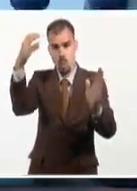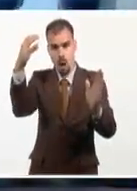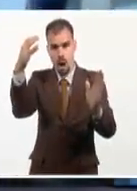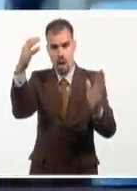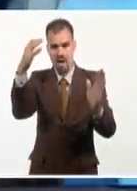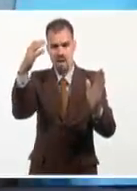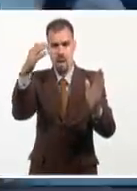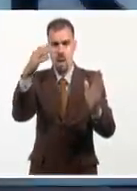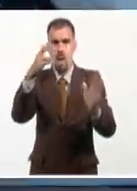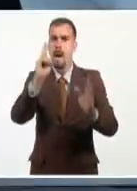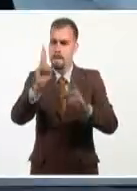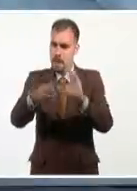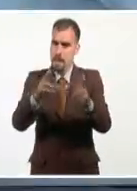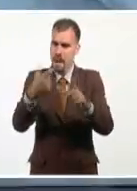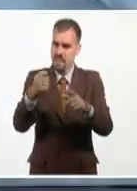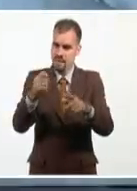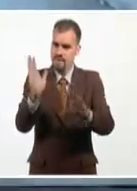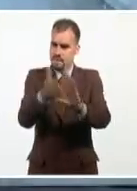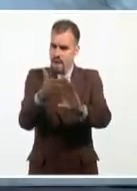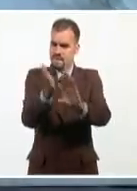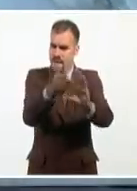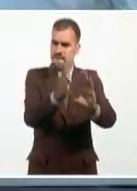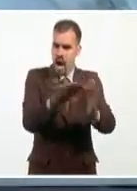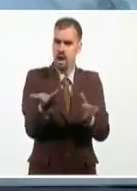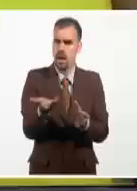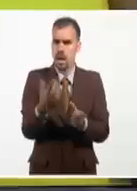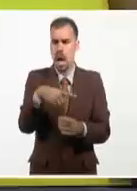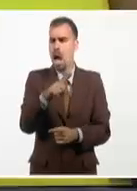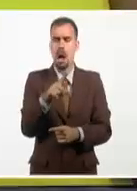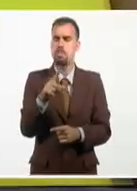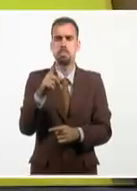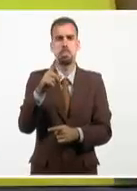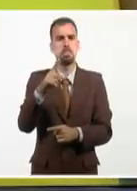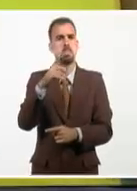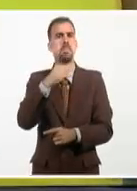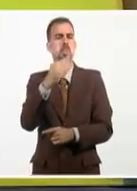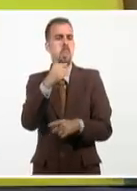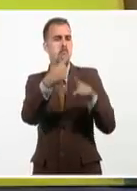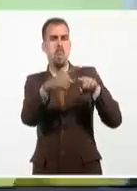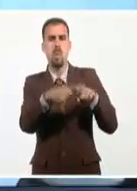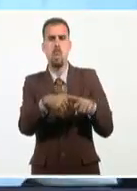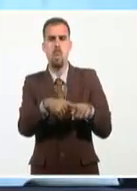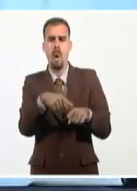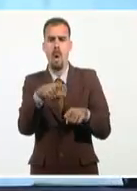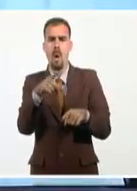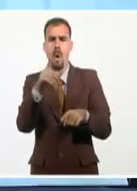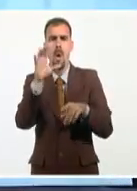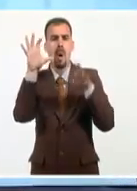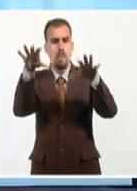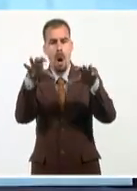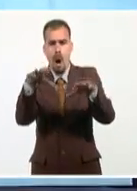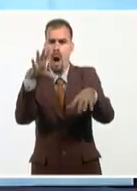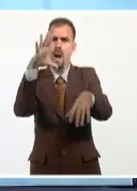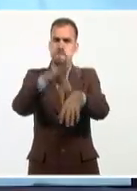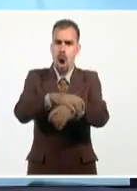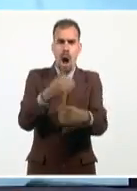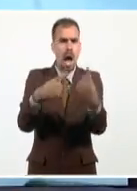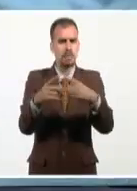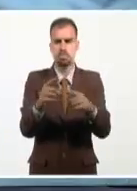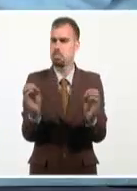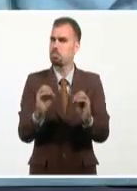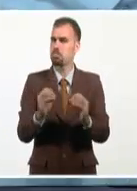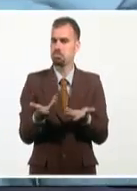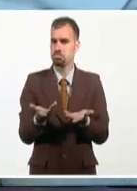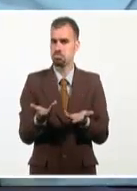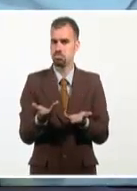siente, según las personas que escriben a este comentarista. De eso saben bien los habaneros que dicen estar sorprendidos porque en sus